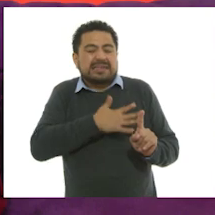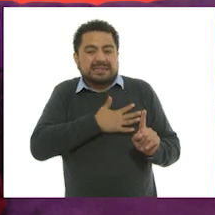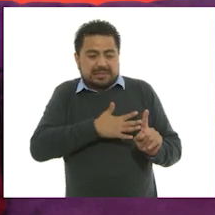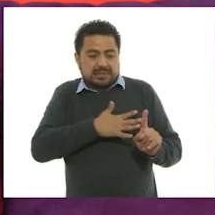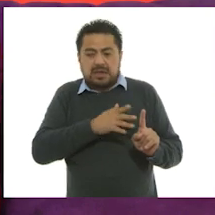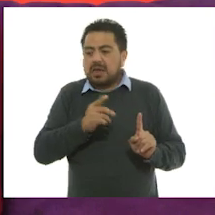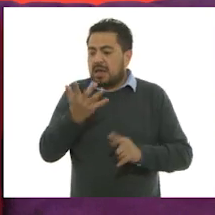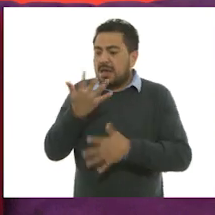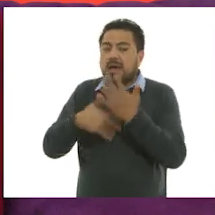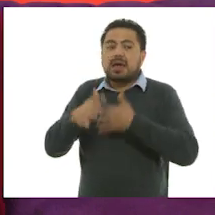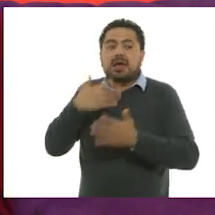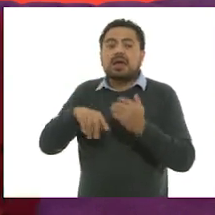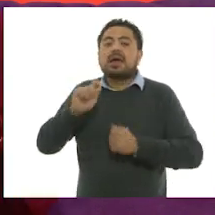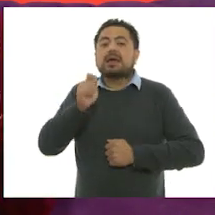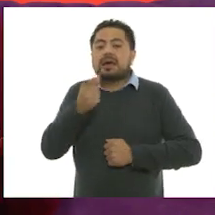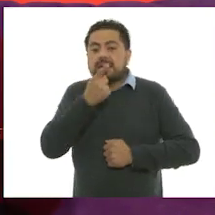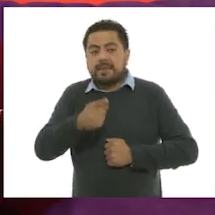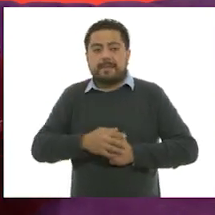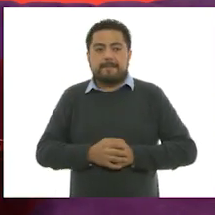mexicana decimos